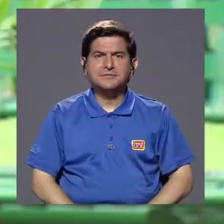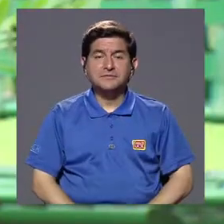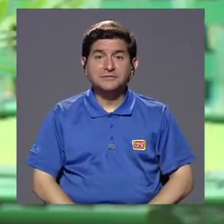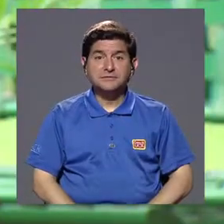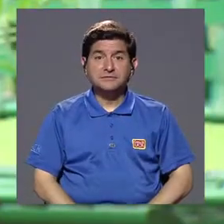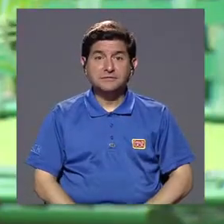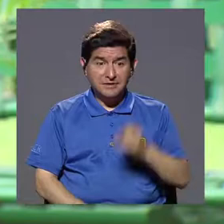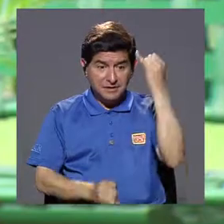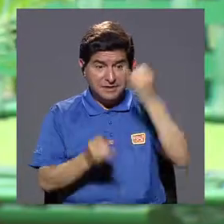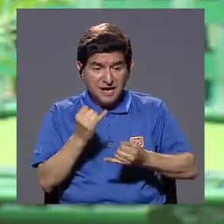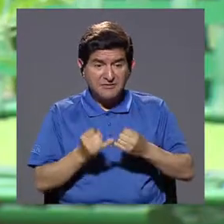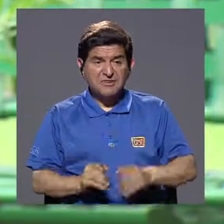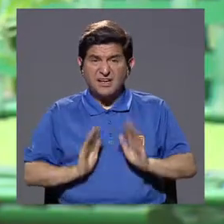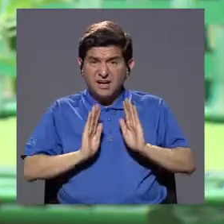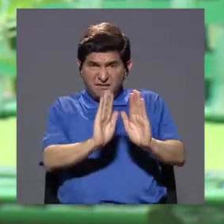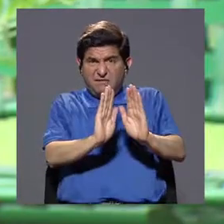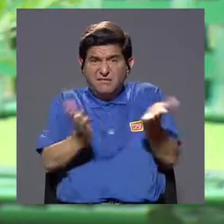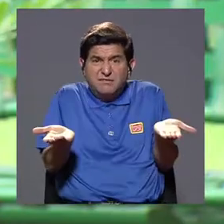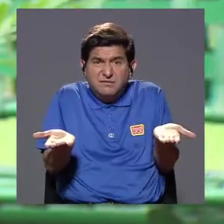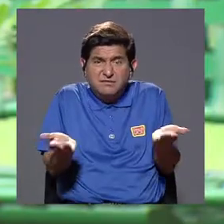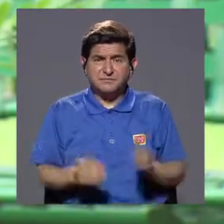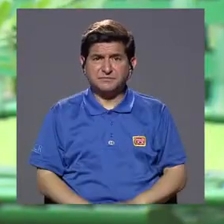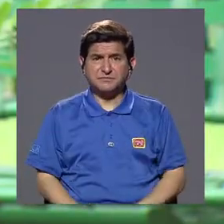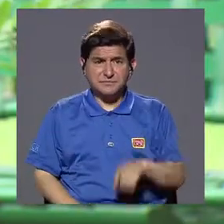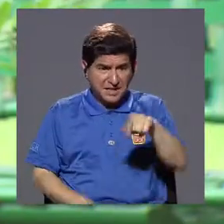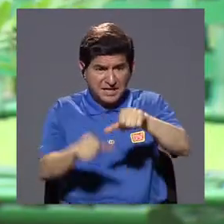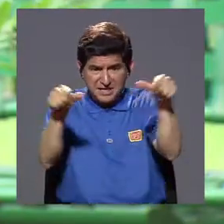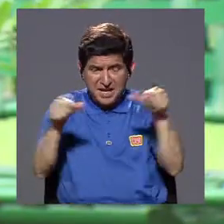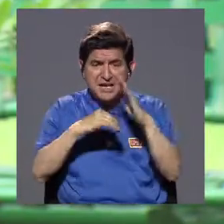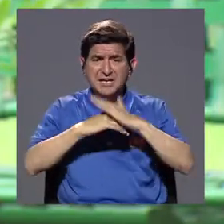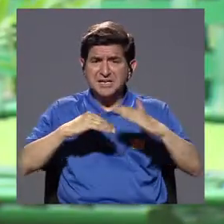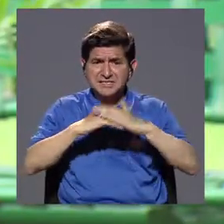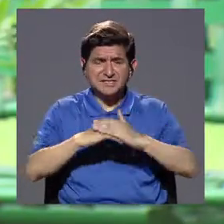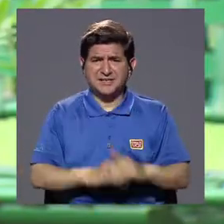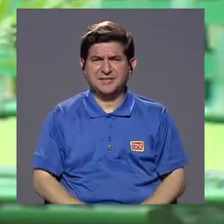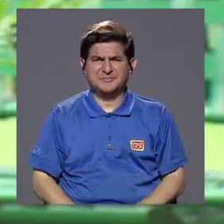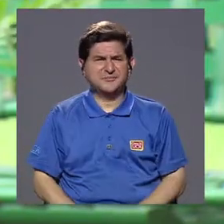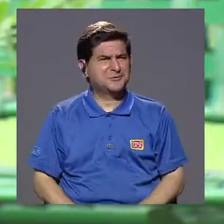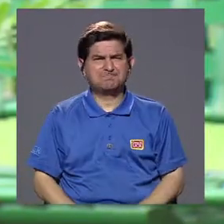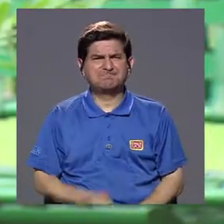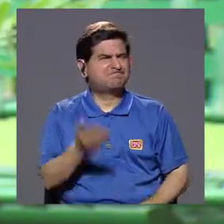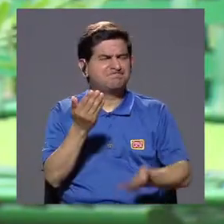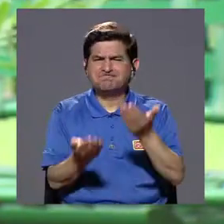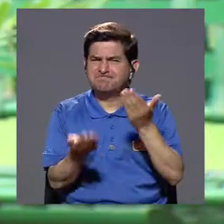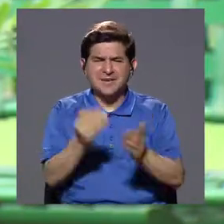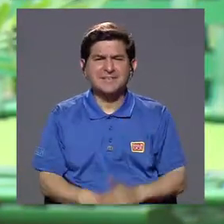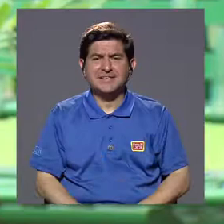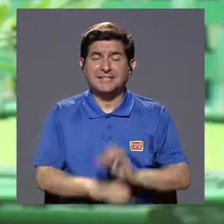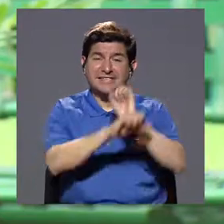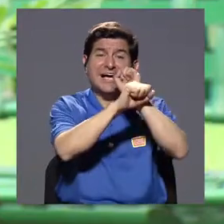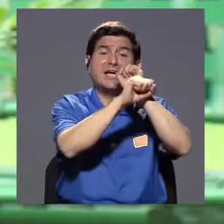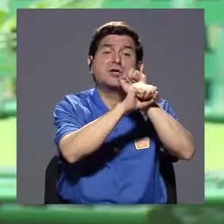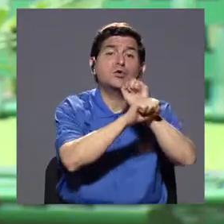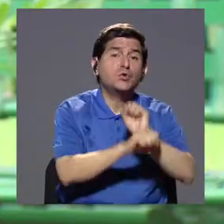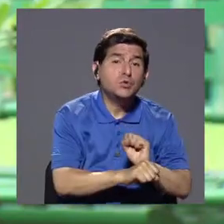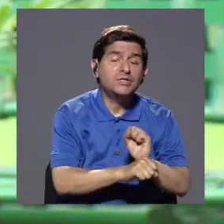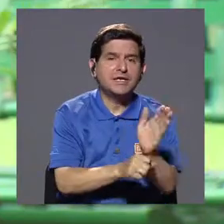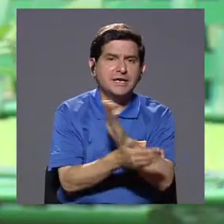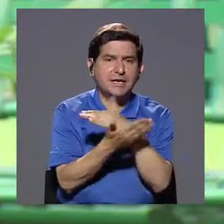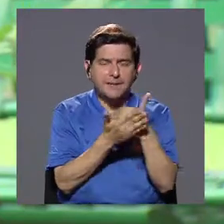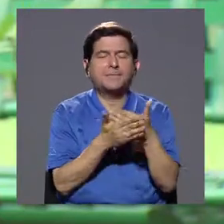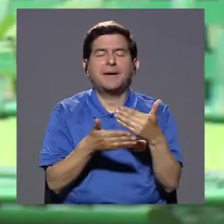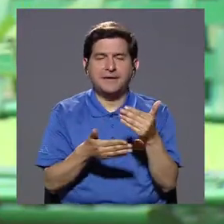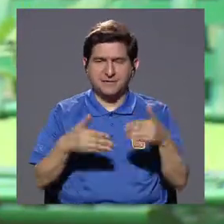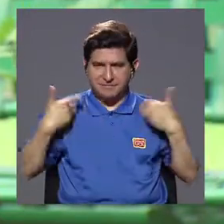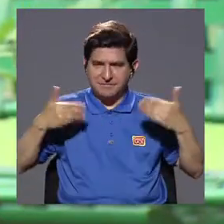terminamos despreciando la expresión entonces más bien podría ser que la rutina sea parte de una